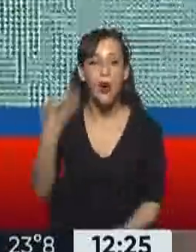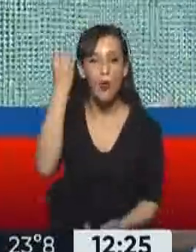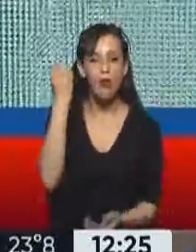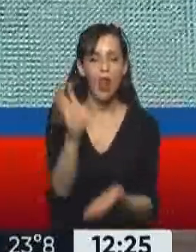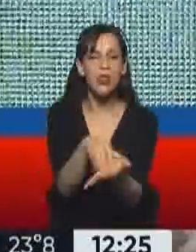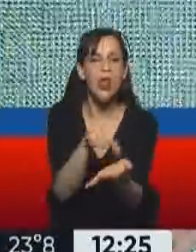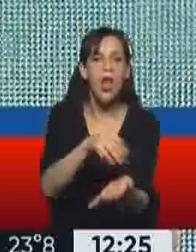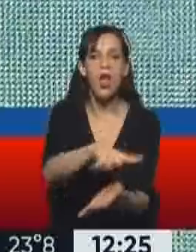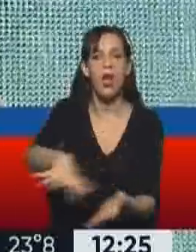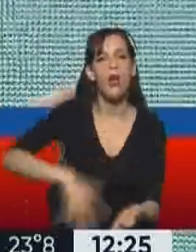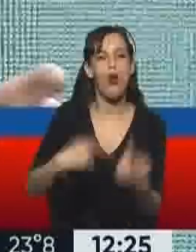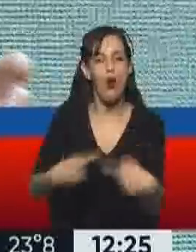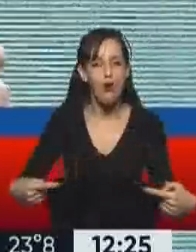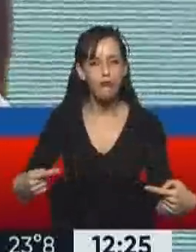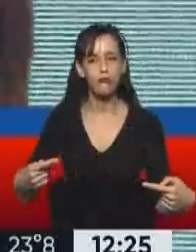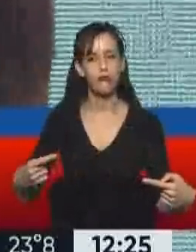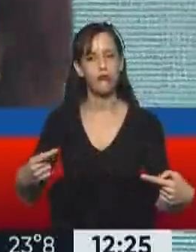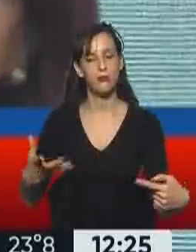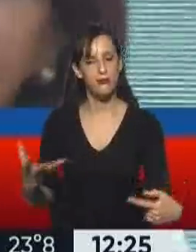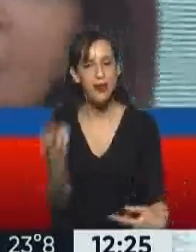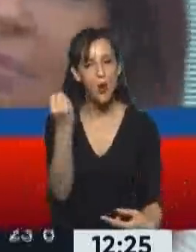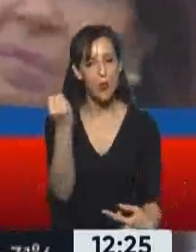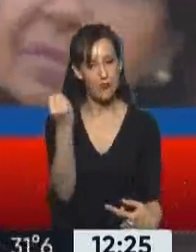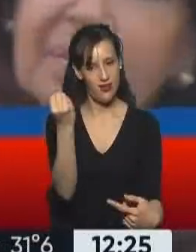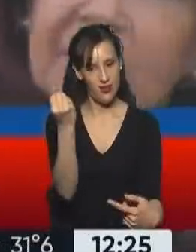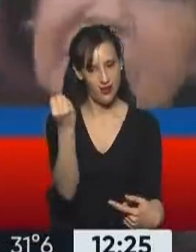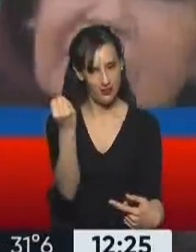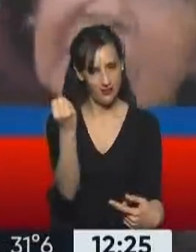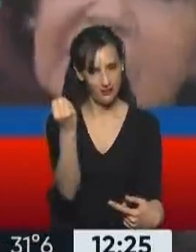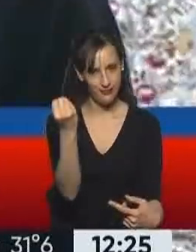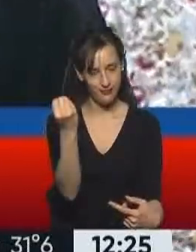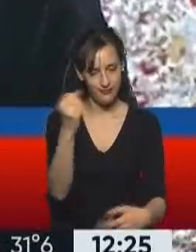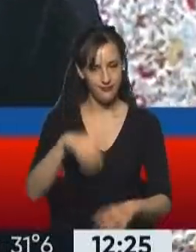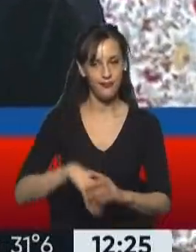y no se transforme en una cultura de agronegocios inmobiliarios.